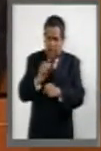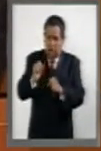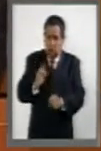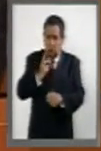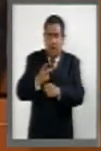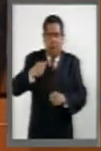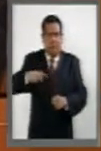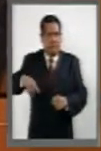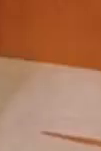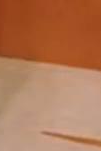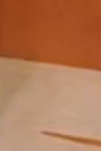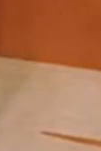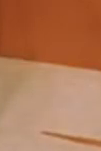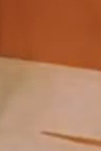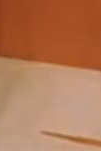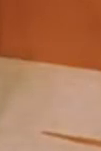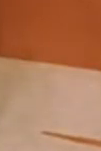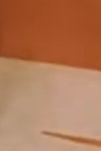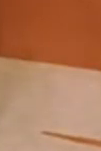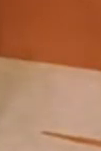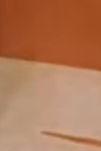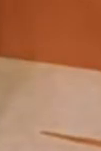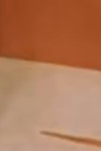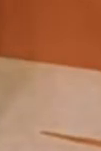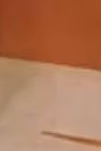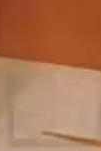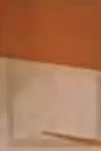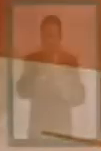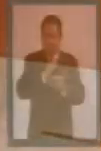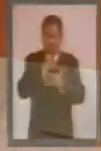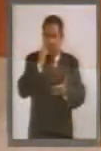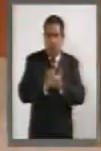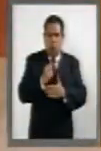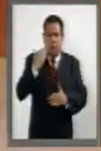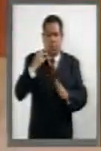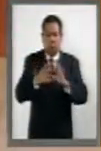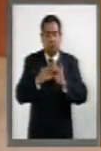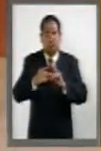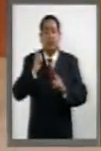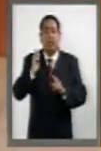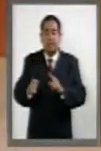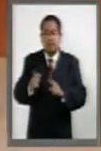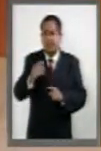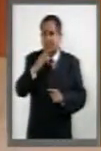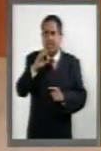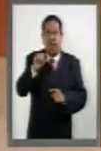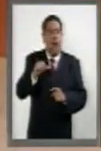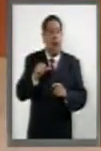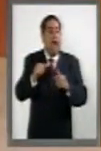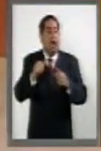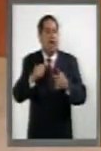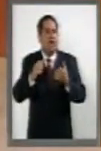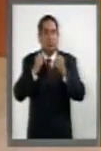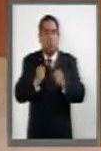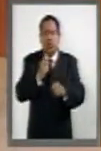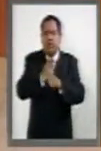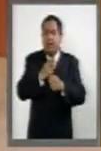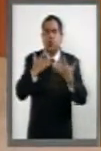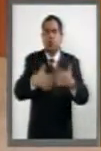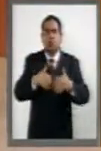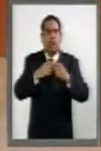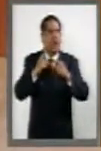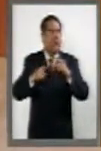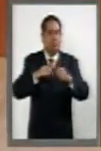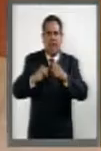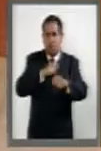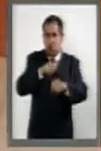las plataformas. Con la reforma energética que recientemente acabamos de aprobar, es la CEA, la Agencia Nacional de Seguridad Industrial, la